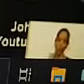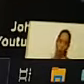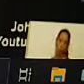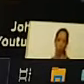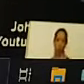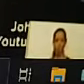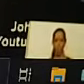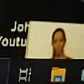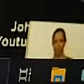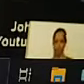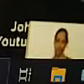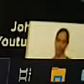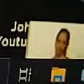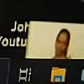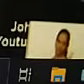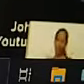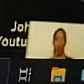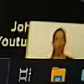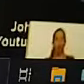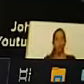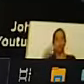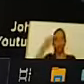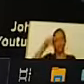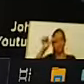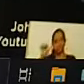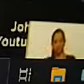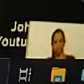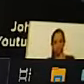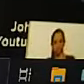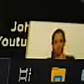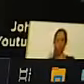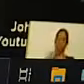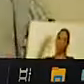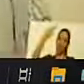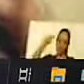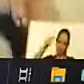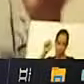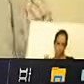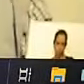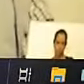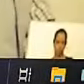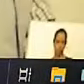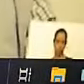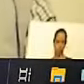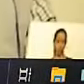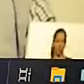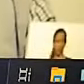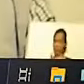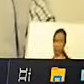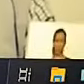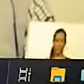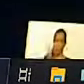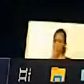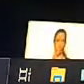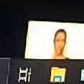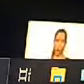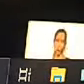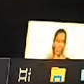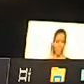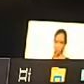pública, mediática o una narrativa. Una narrativa. La embarran solo. No necesitan ayuda.